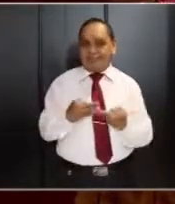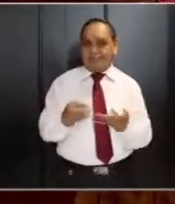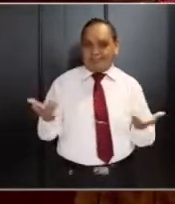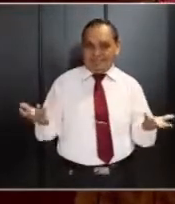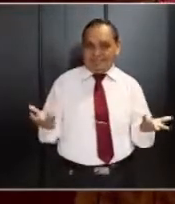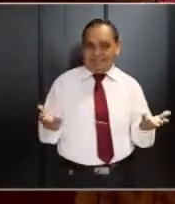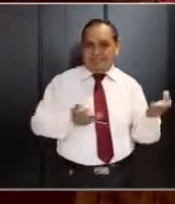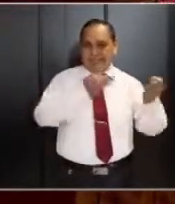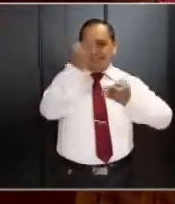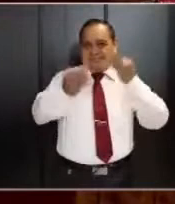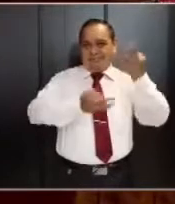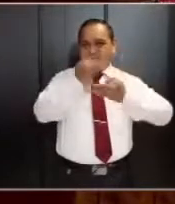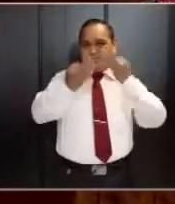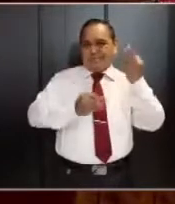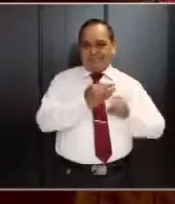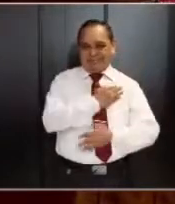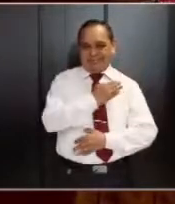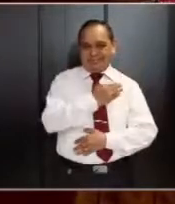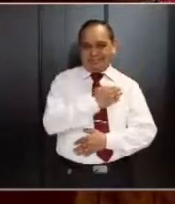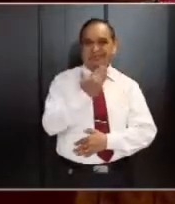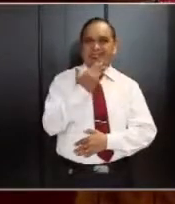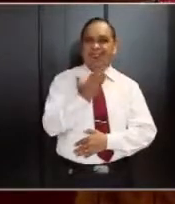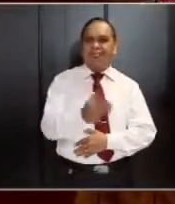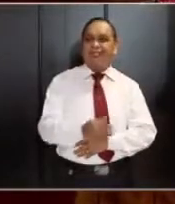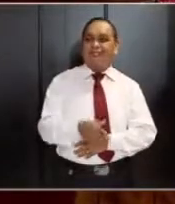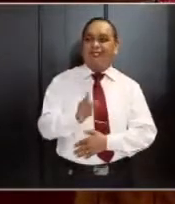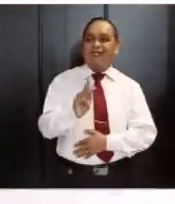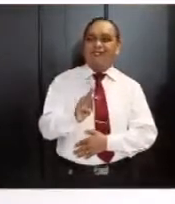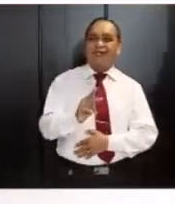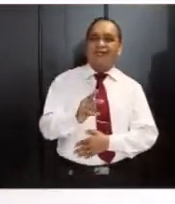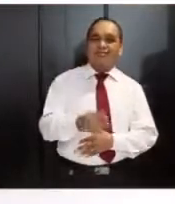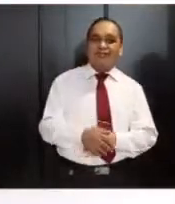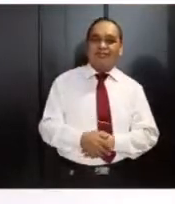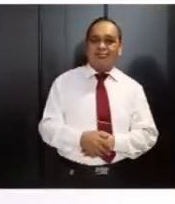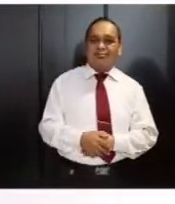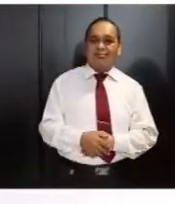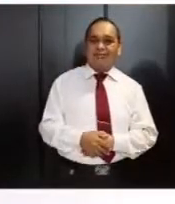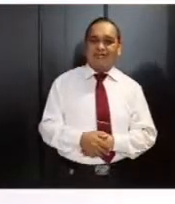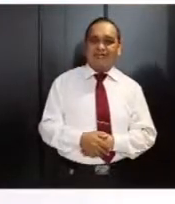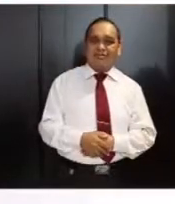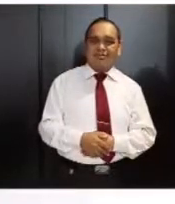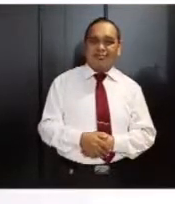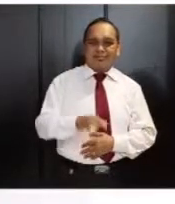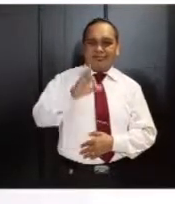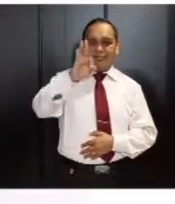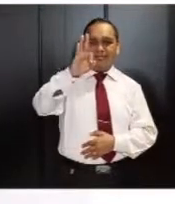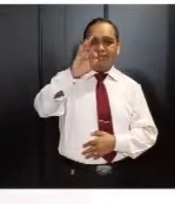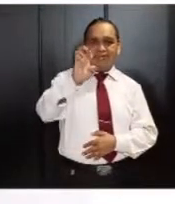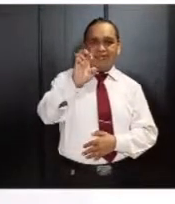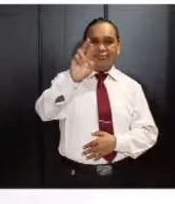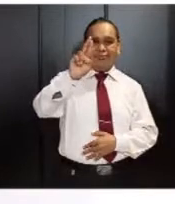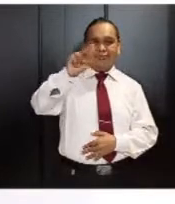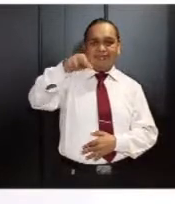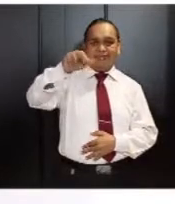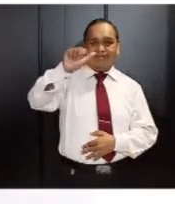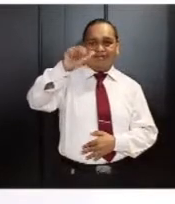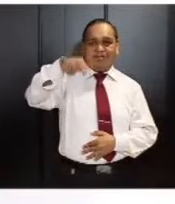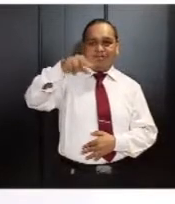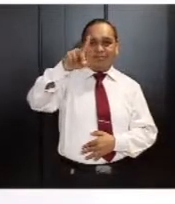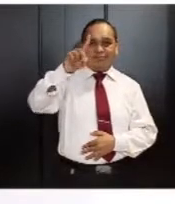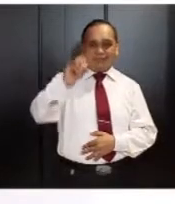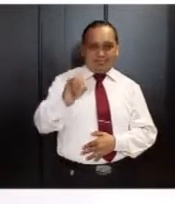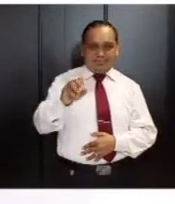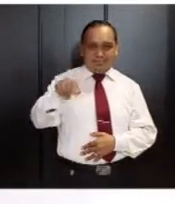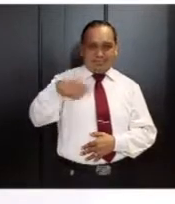buenas noticias, porque aquí ya tenemos a nuestros niños de la energía, Fernando de Sedeco y a la Agencia